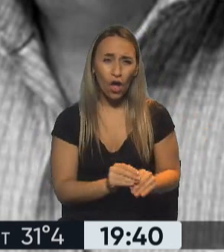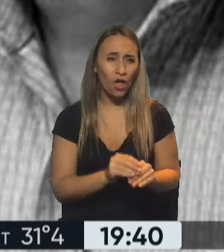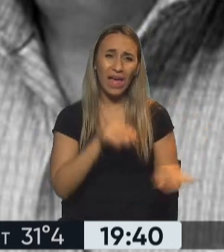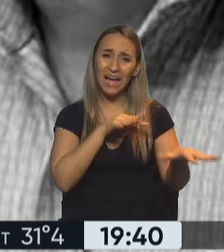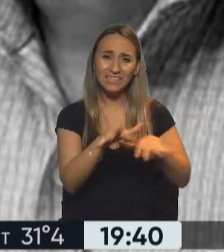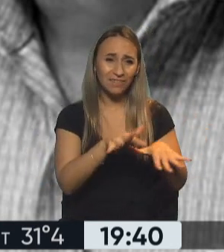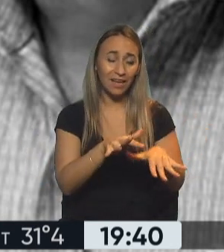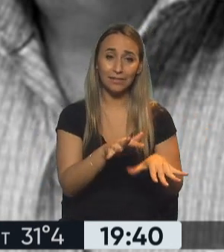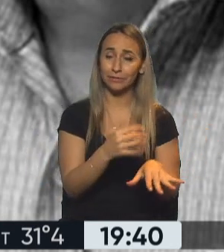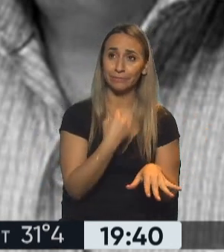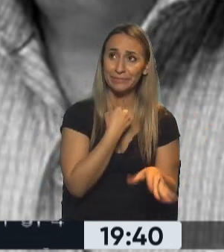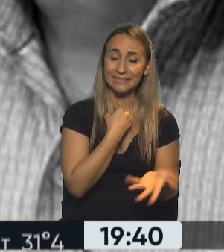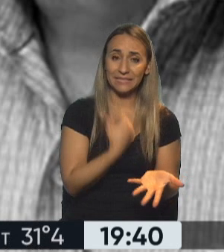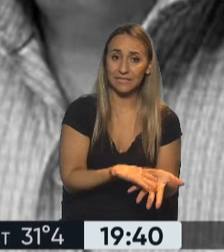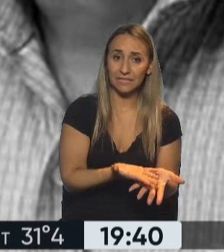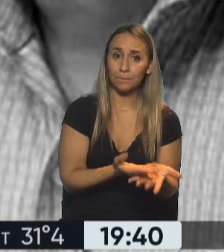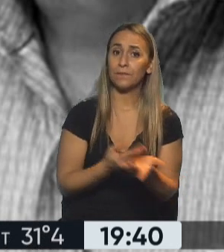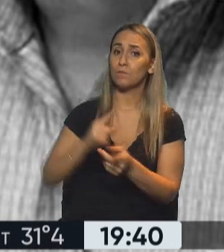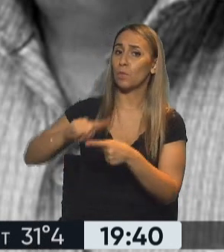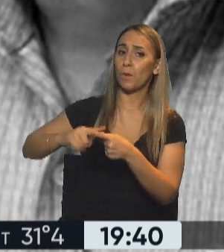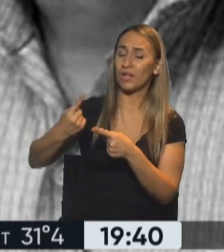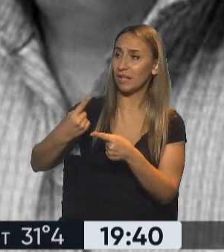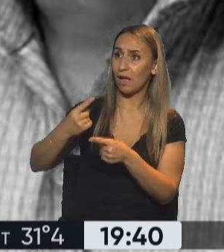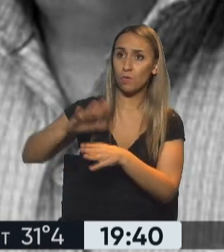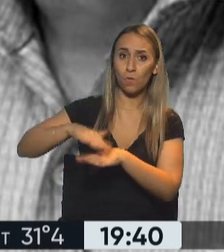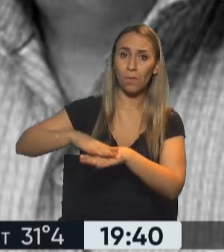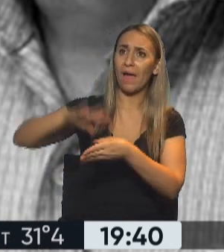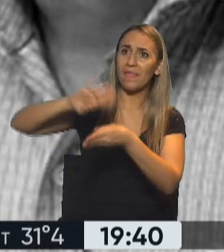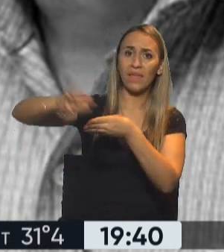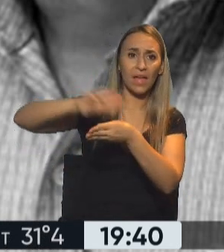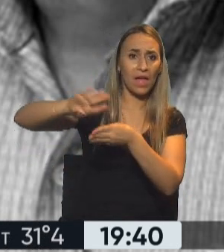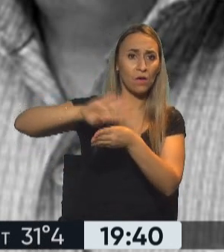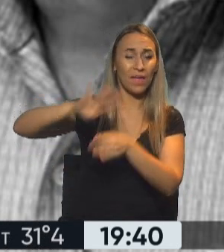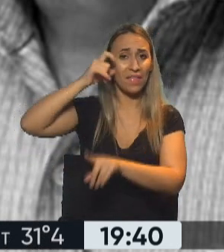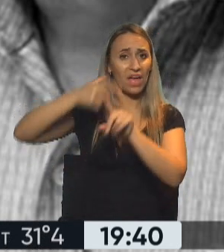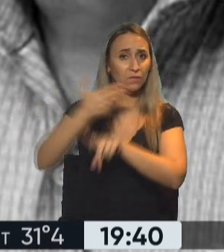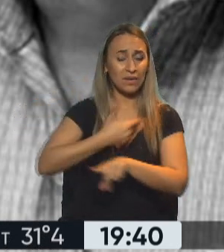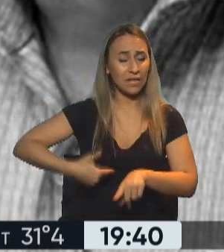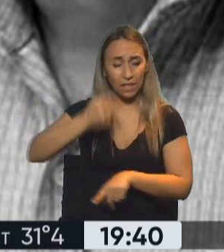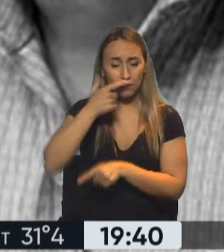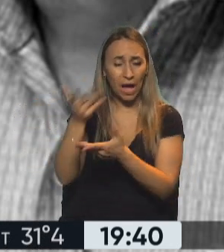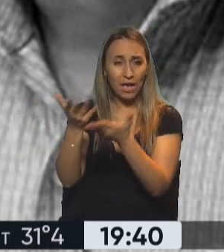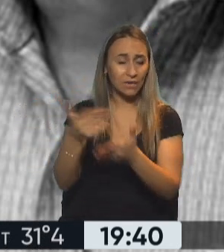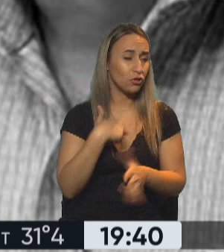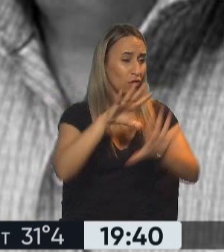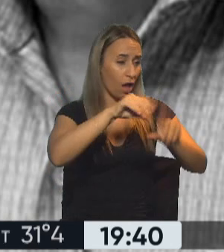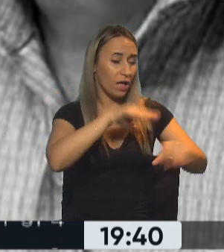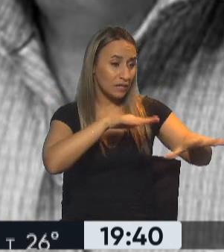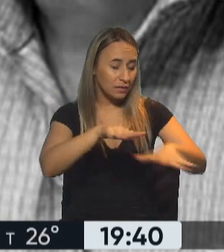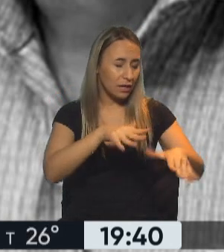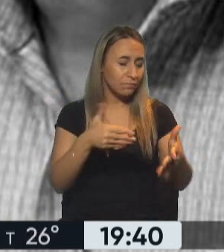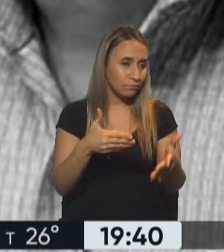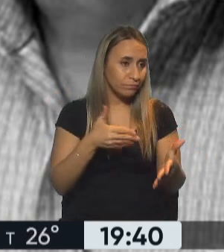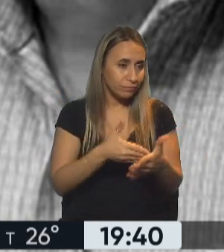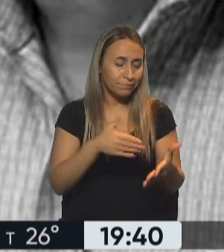están muy condicionadas por estas políticas de sobreendeudamiento que dejó el expresidente Macri en Argentina y que debemos resolver entre todos y